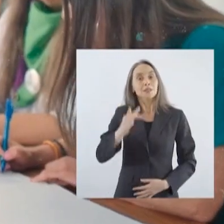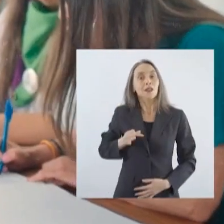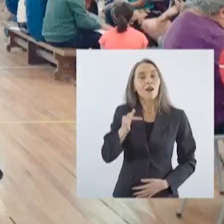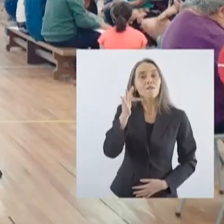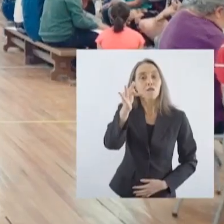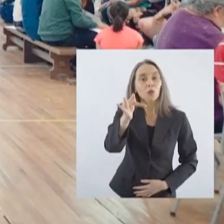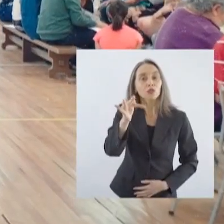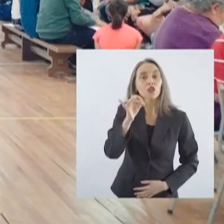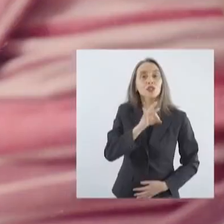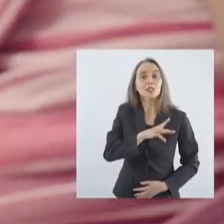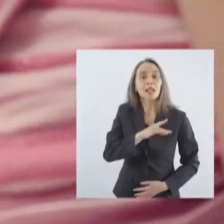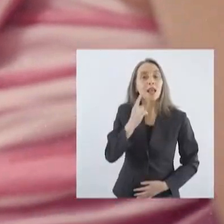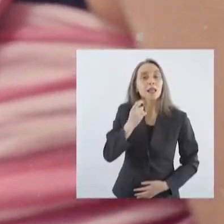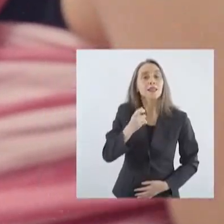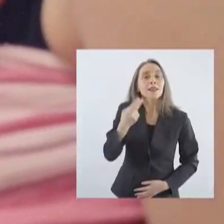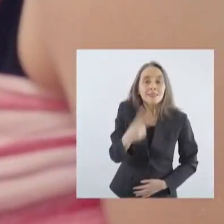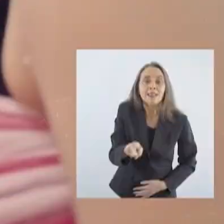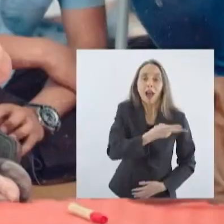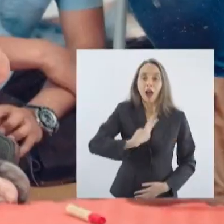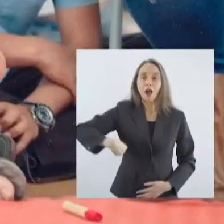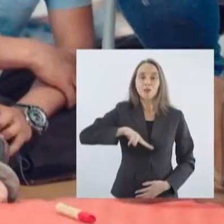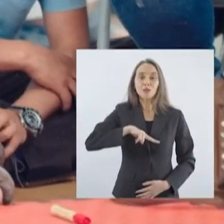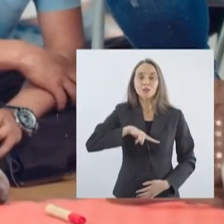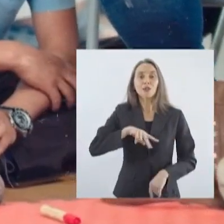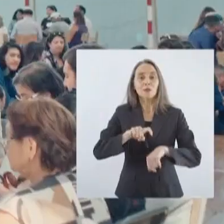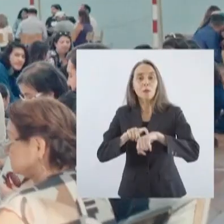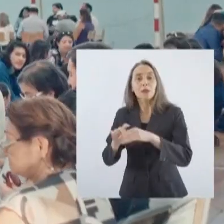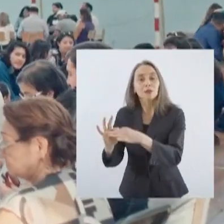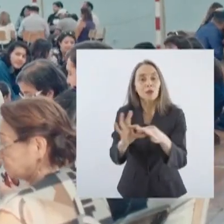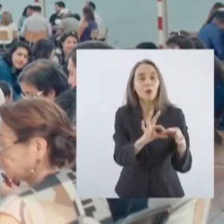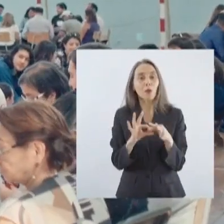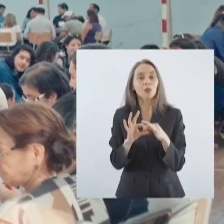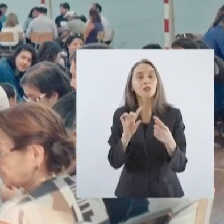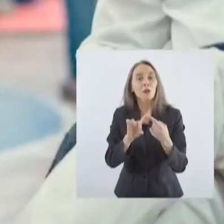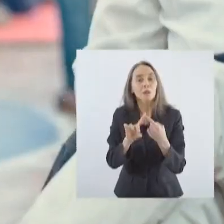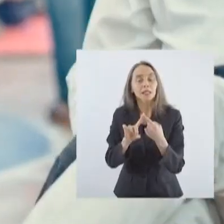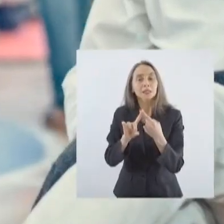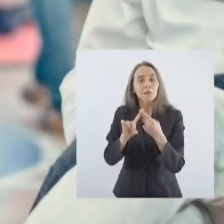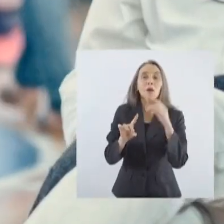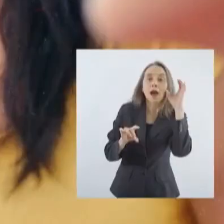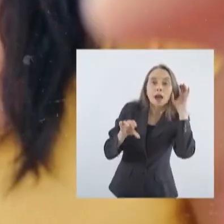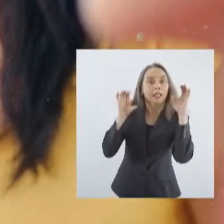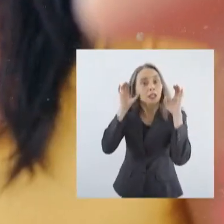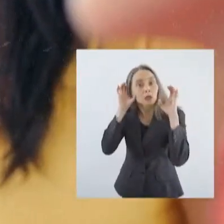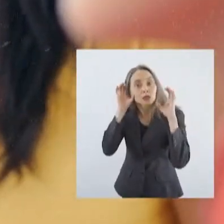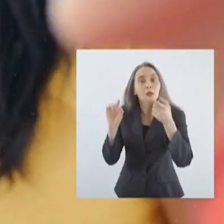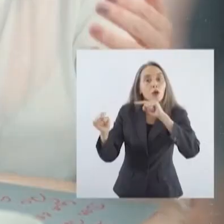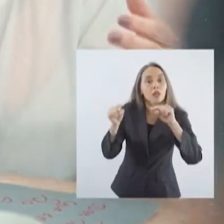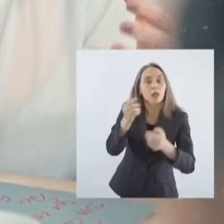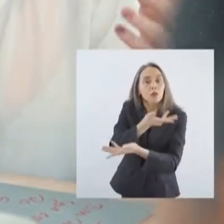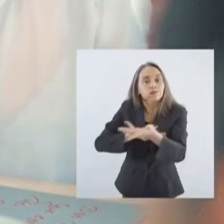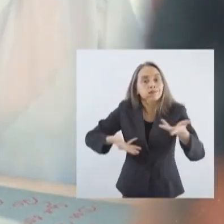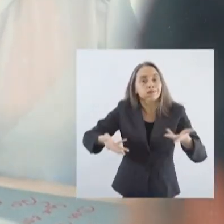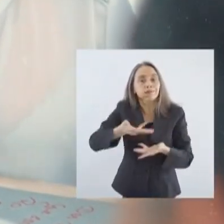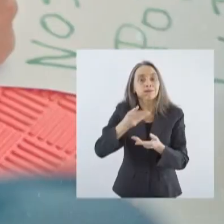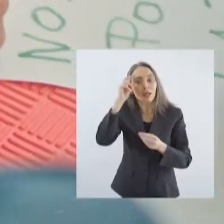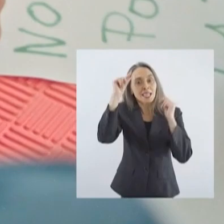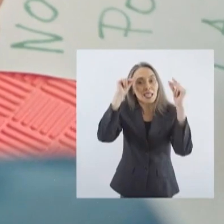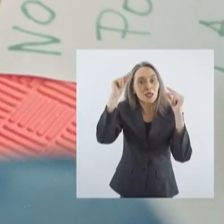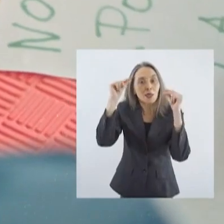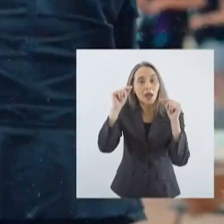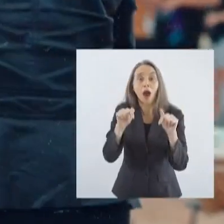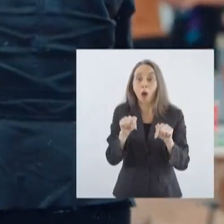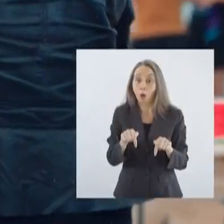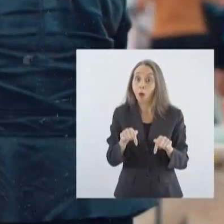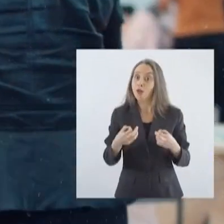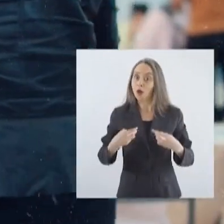felices y de pensar en el futuro, en un Chile más nuestro que nunca. Es tiempo de unirnos, de participar, de escucharnos, de discutir y